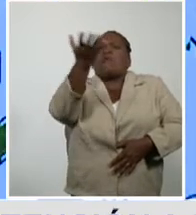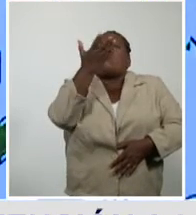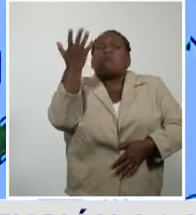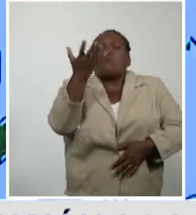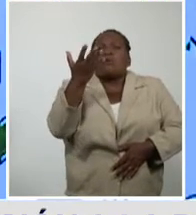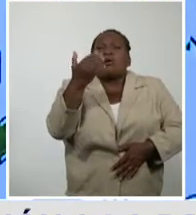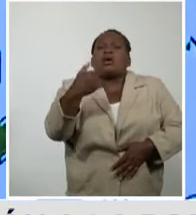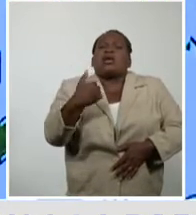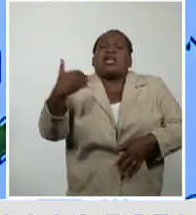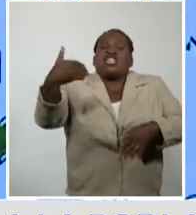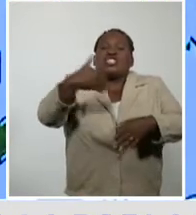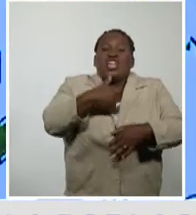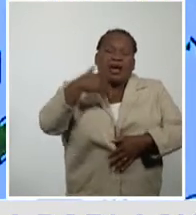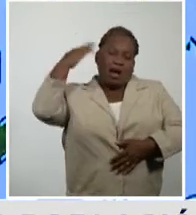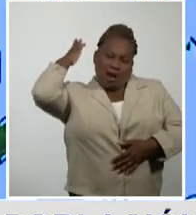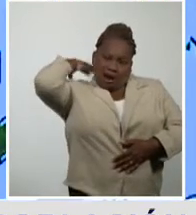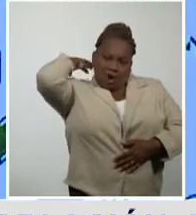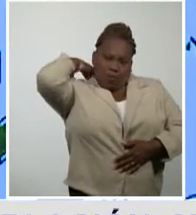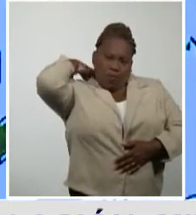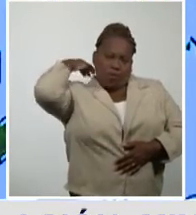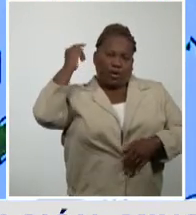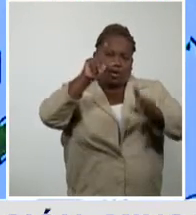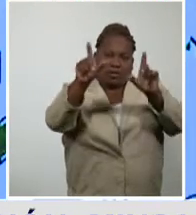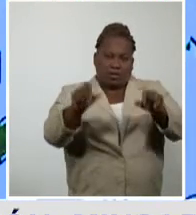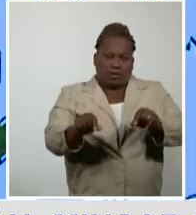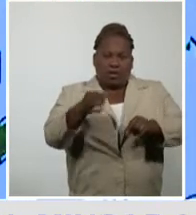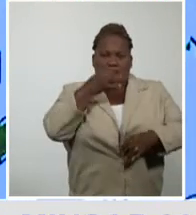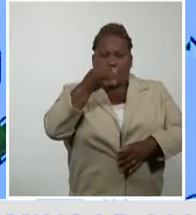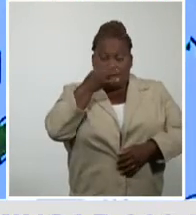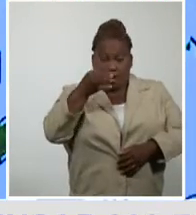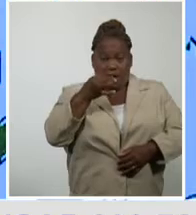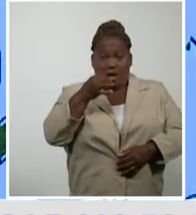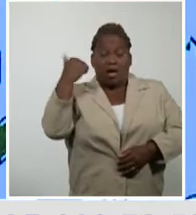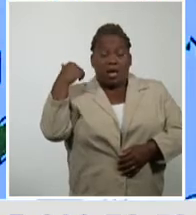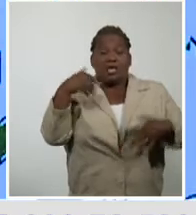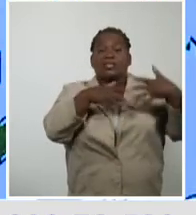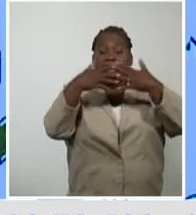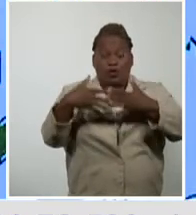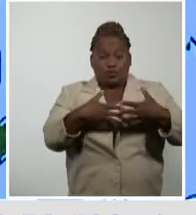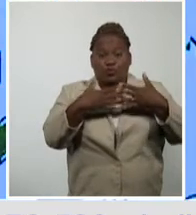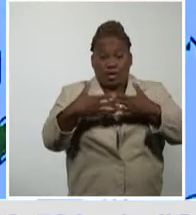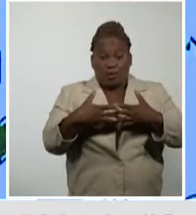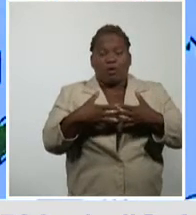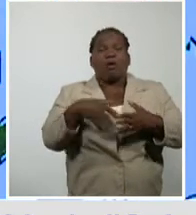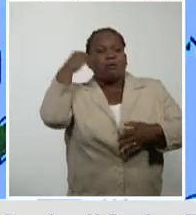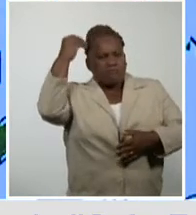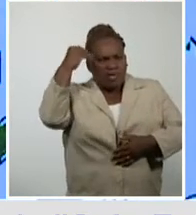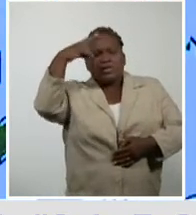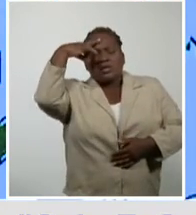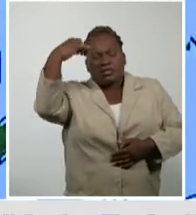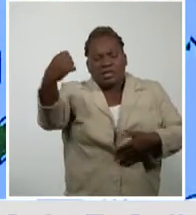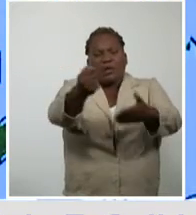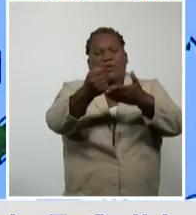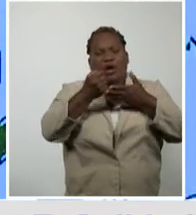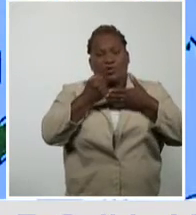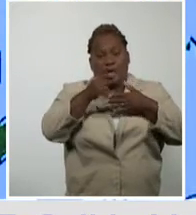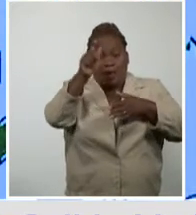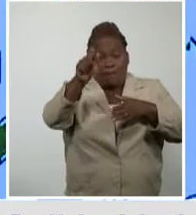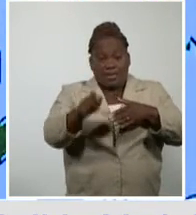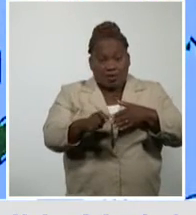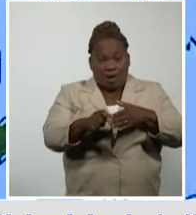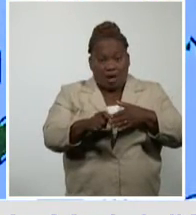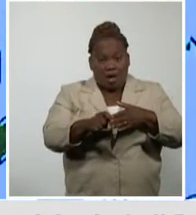pulmones? Comenta también NBC, en los Estados Unidos algunos médicos han hallado que esto ha ayudado a que los pacientes no